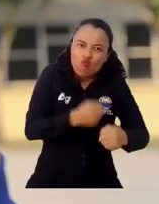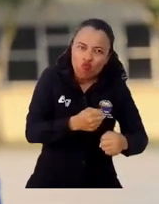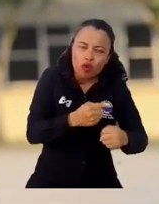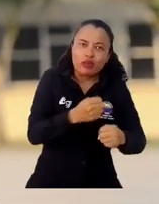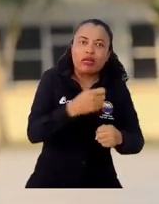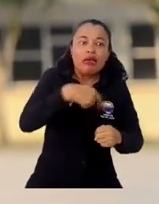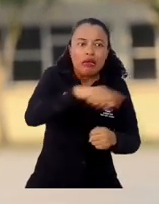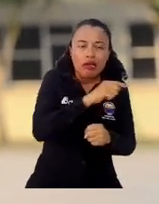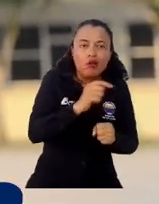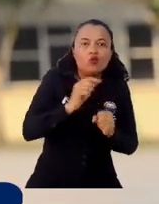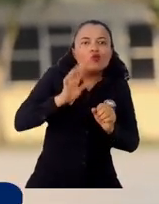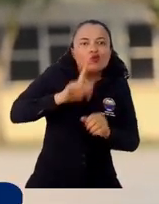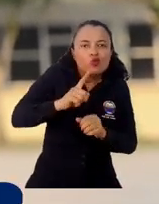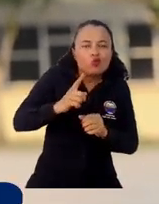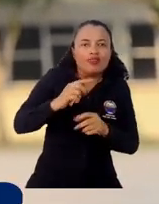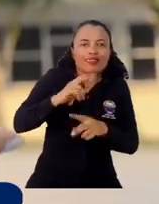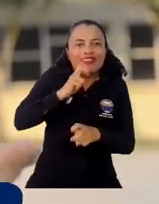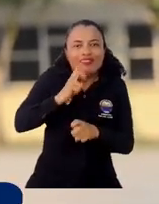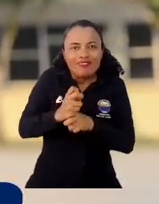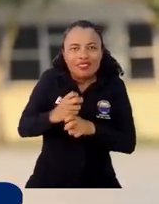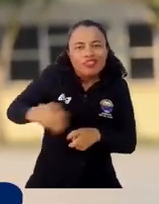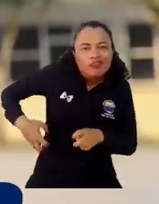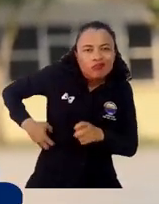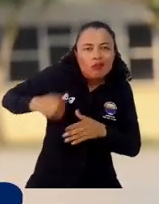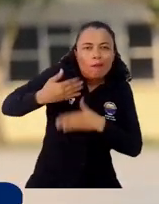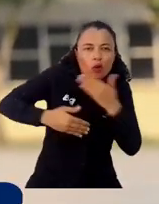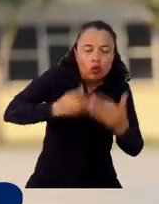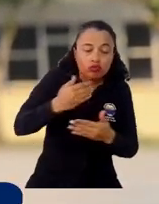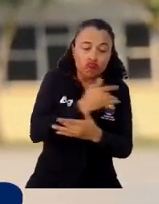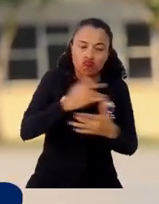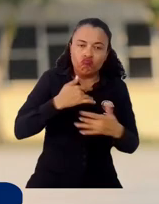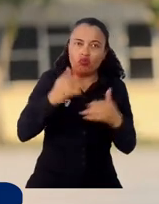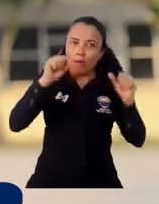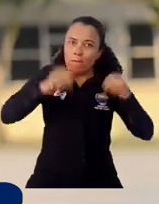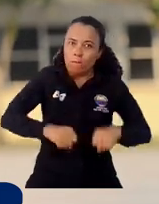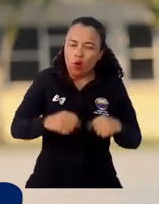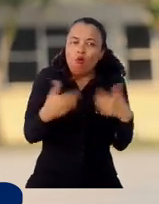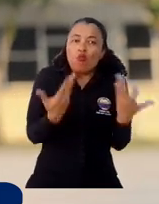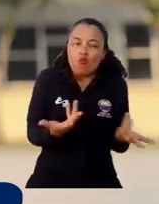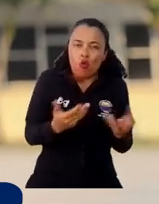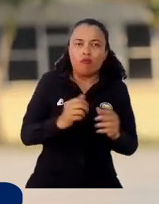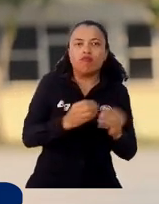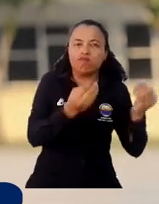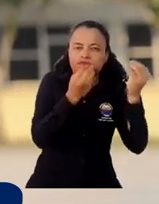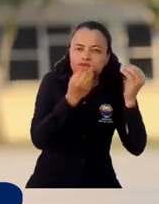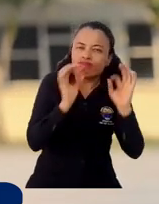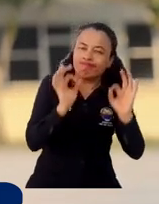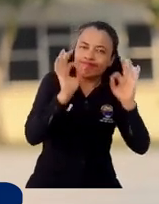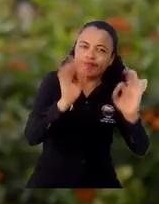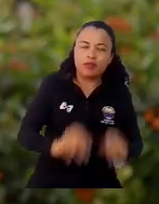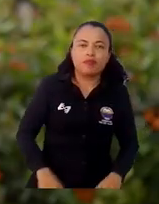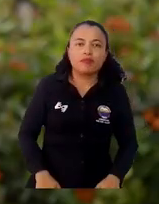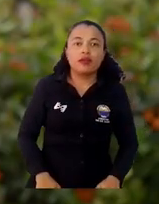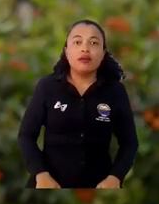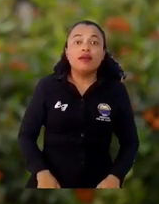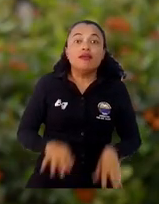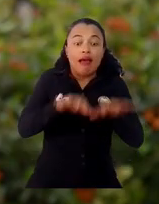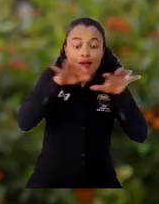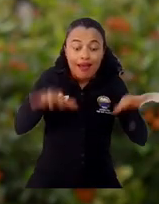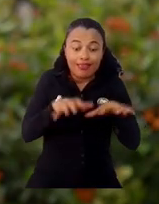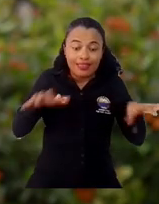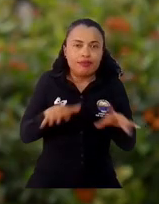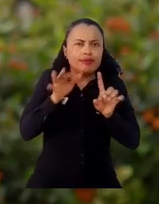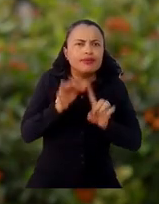biológico, de excelente calidad para que puedan preservar la función renal que tienen y un buen estado general de salud. Una actividad